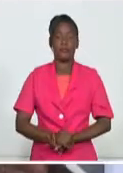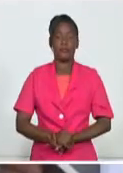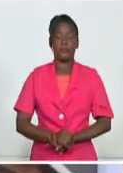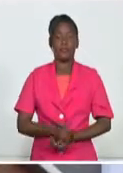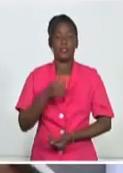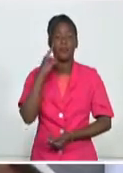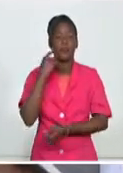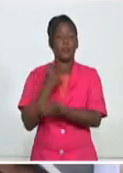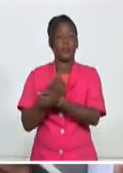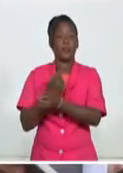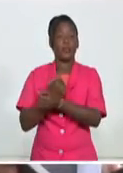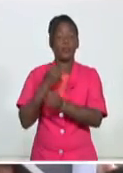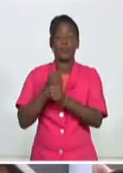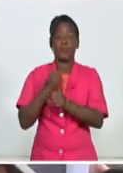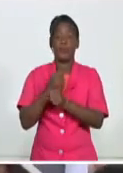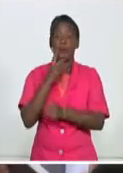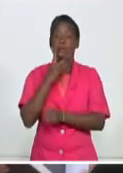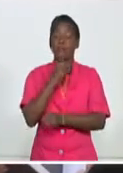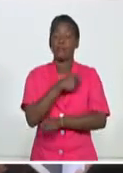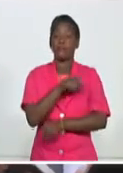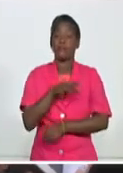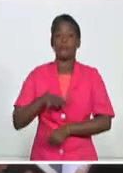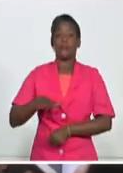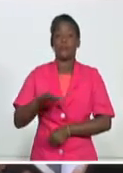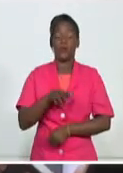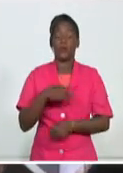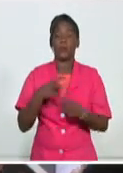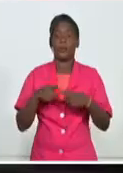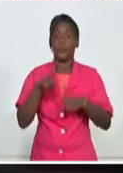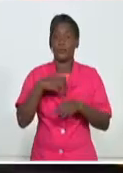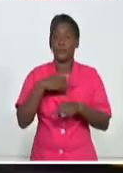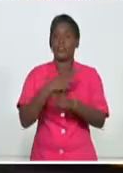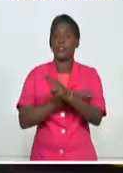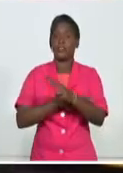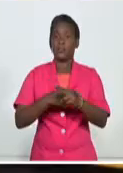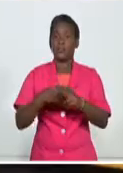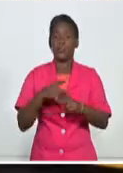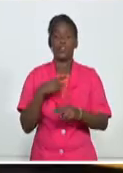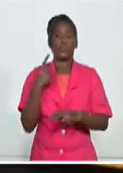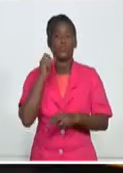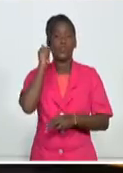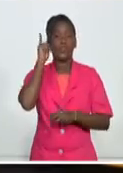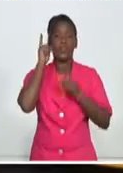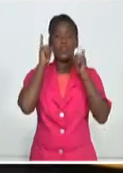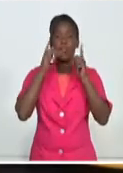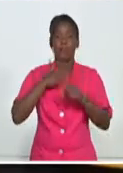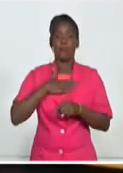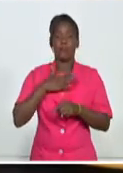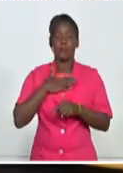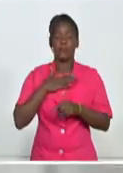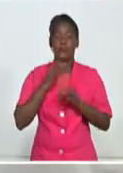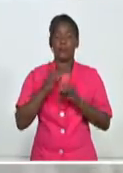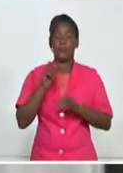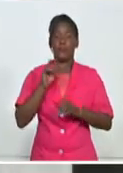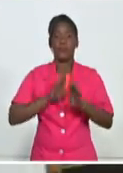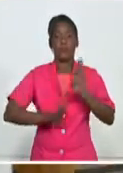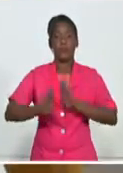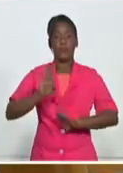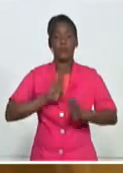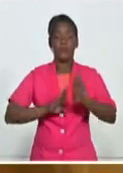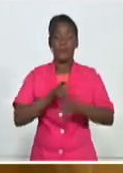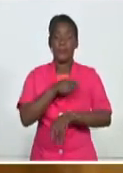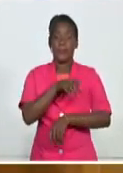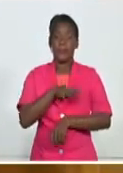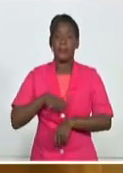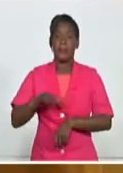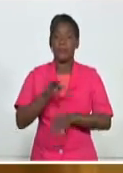salud por ayudar a otros historias que seguirán surgiendo de un país que se une en la batalla contra la cob y 19 y que hoy pone